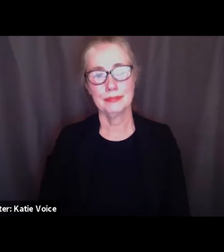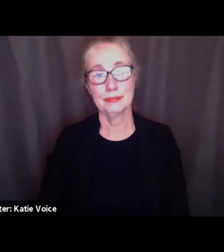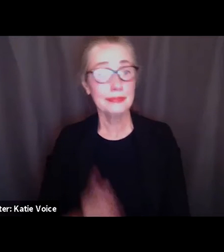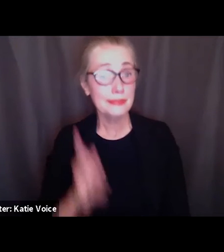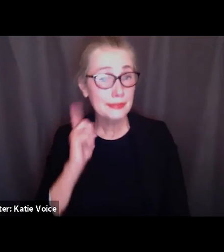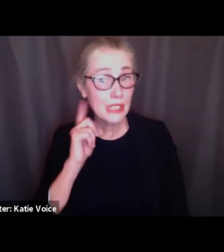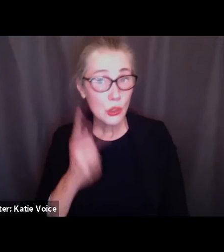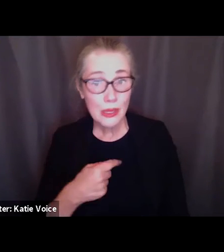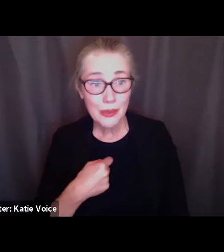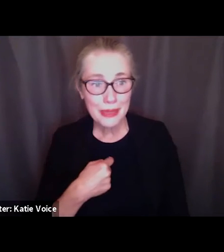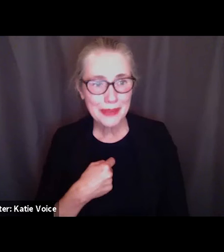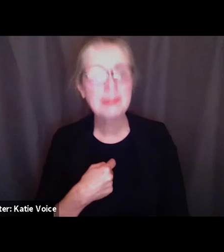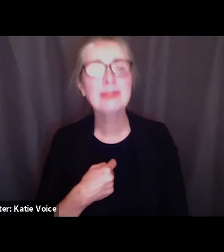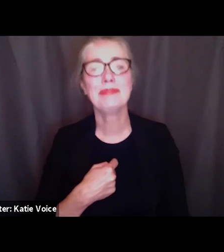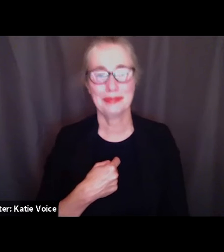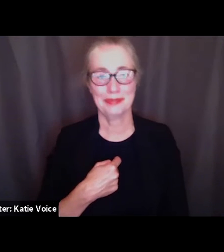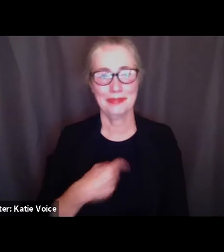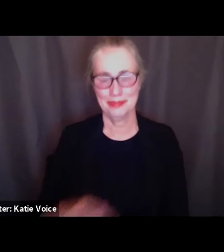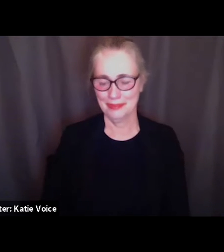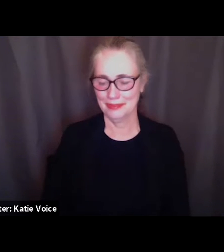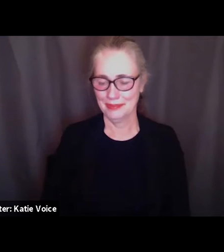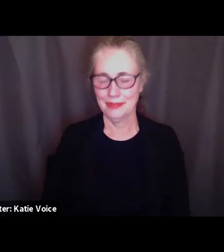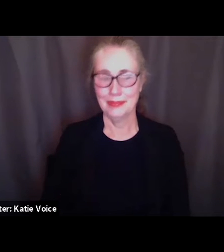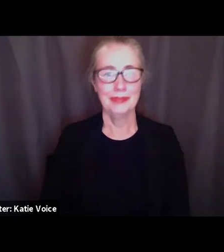¿Me pueden escuchar? Sí.